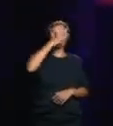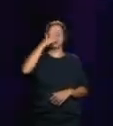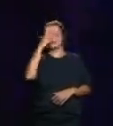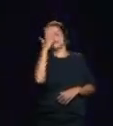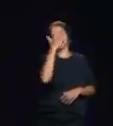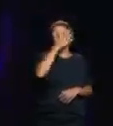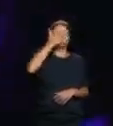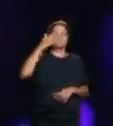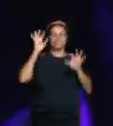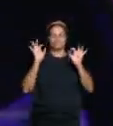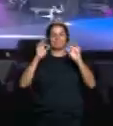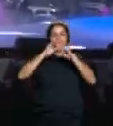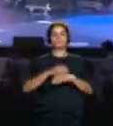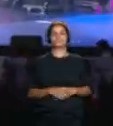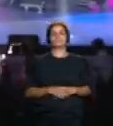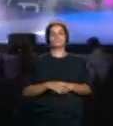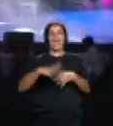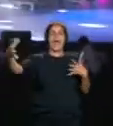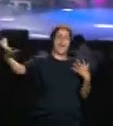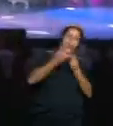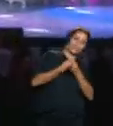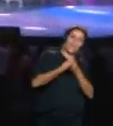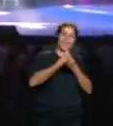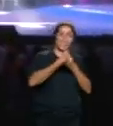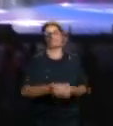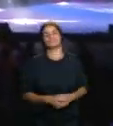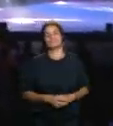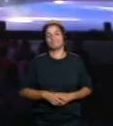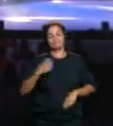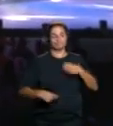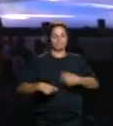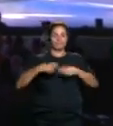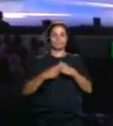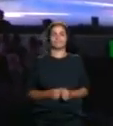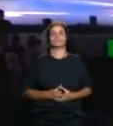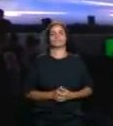Carnaval. Yeah, man.